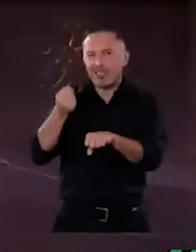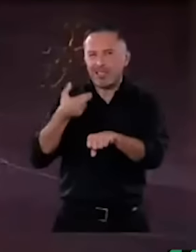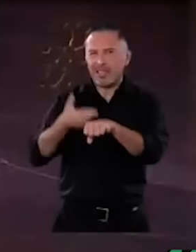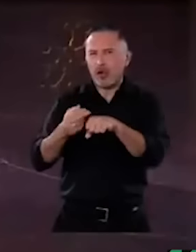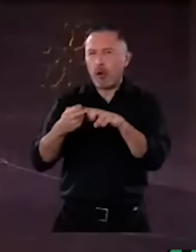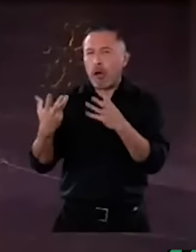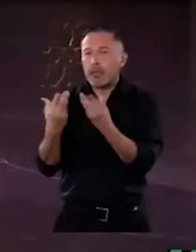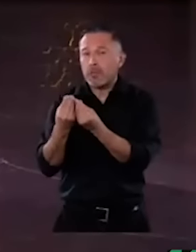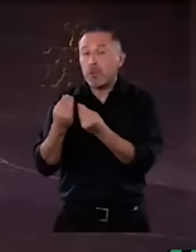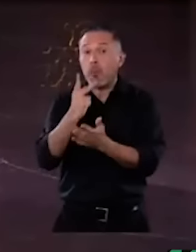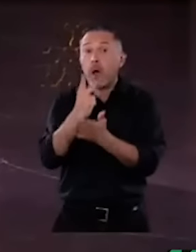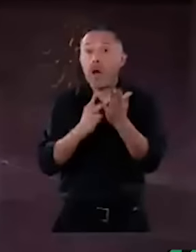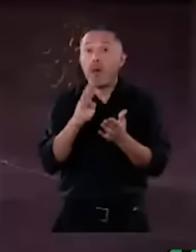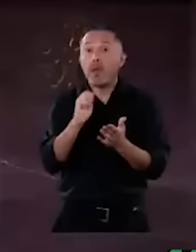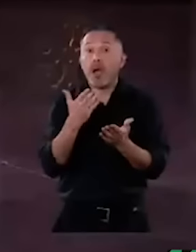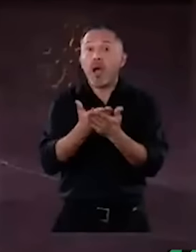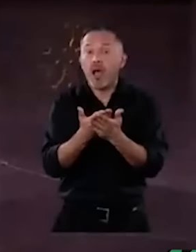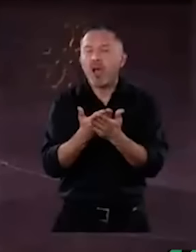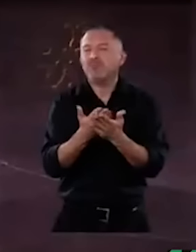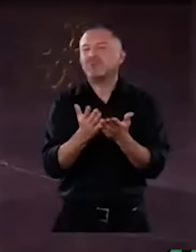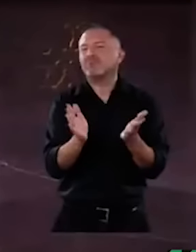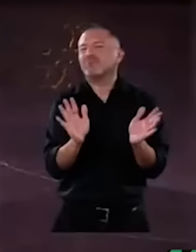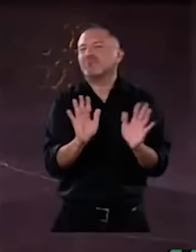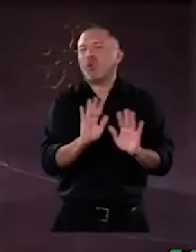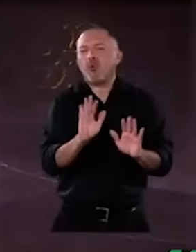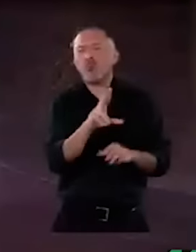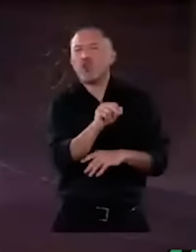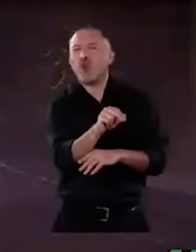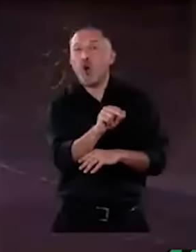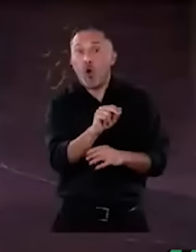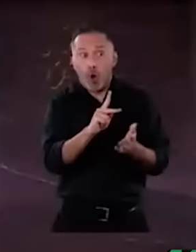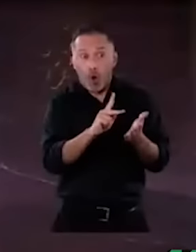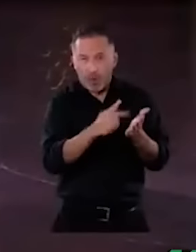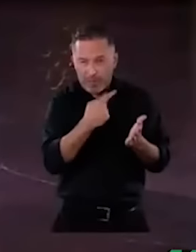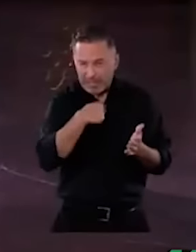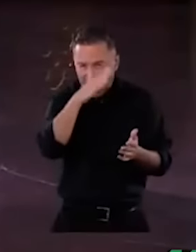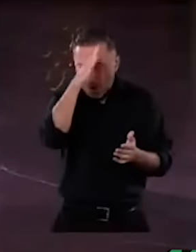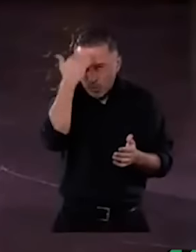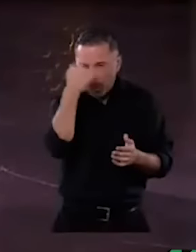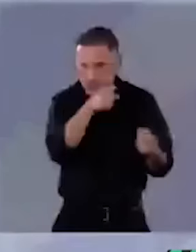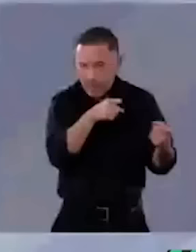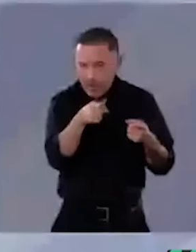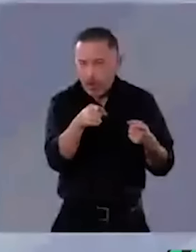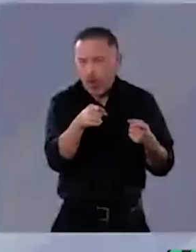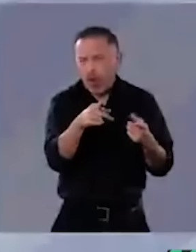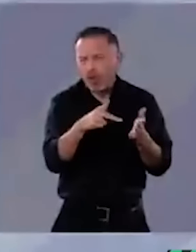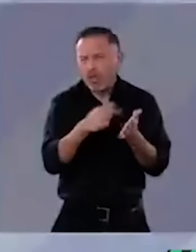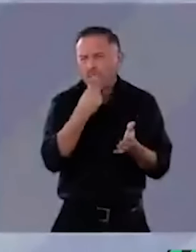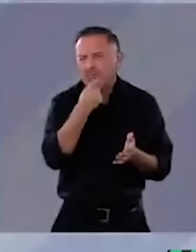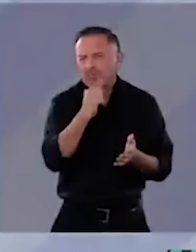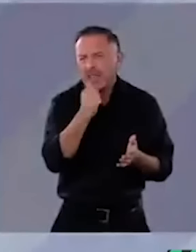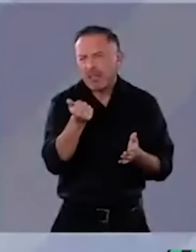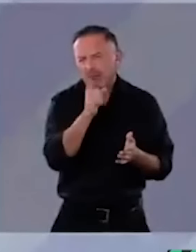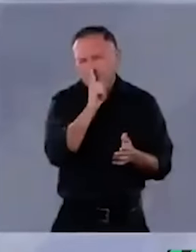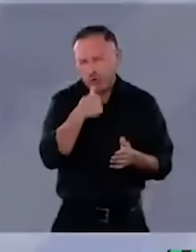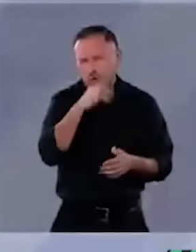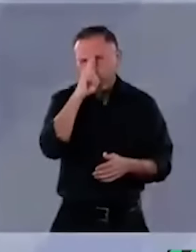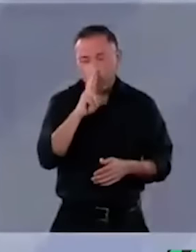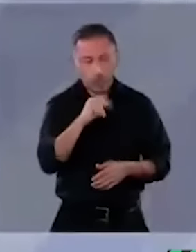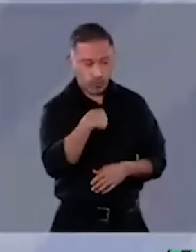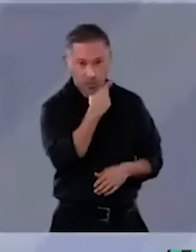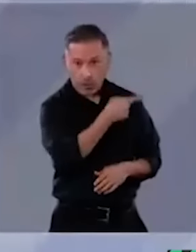a los mexicanos, no lo repito porque yo sí le tengo respeto. Adelante, Xochitl. Yo dije claramente que a mí un hombre no me manda.